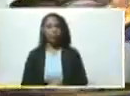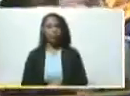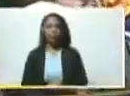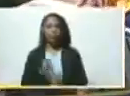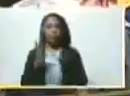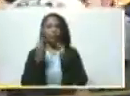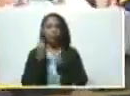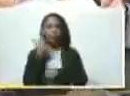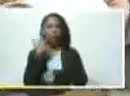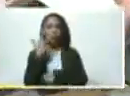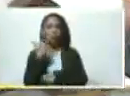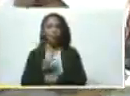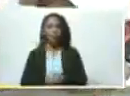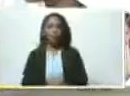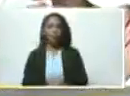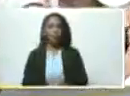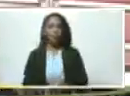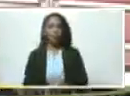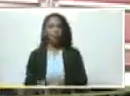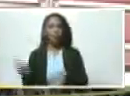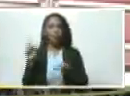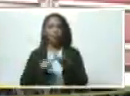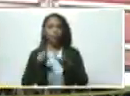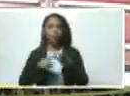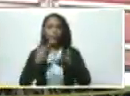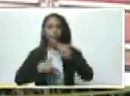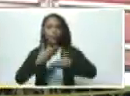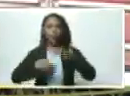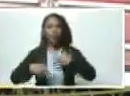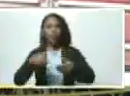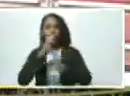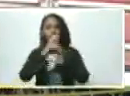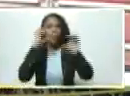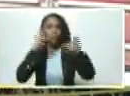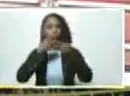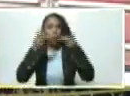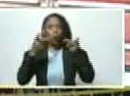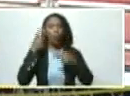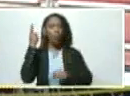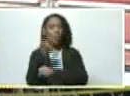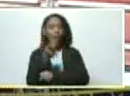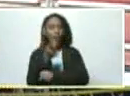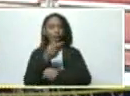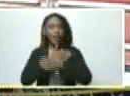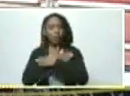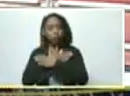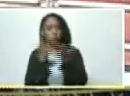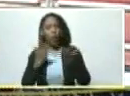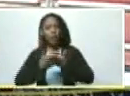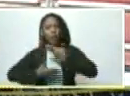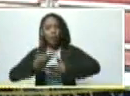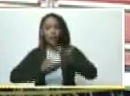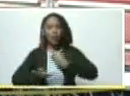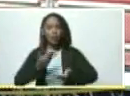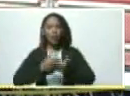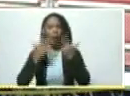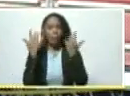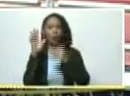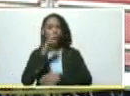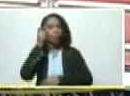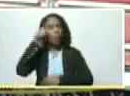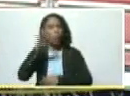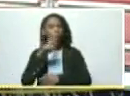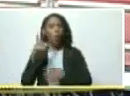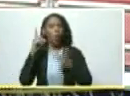Número tres. Los servicios de transporte público deben estar al servicio y en manos del pueblo, con una administración de